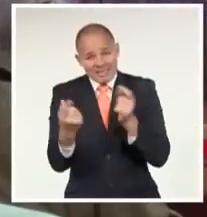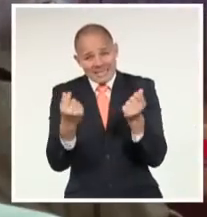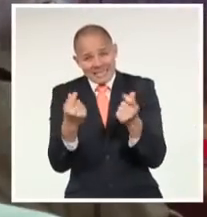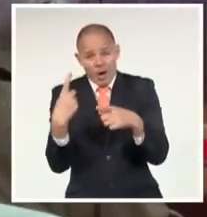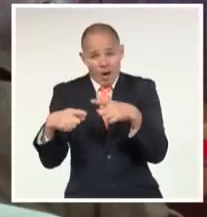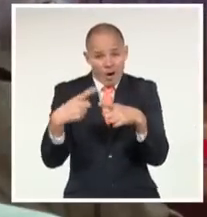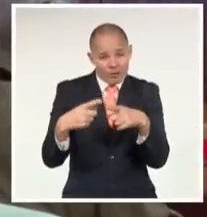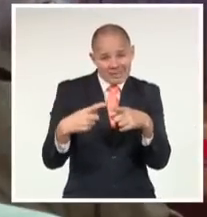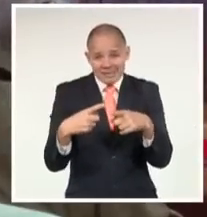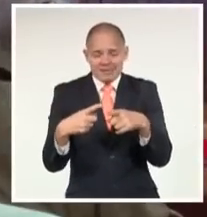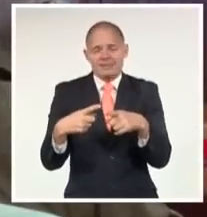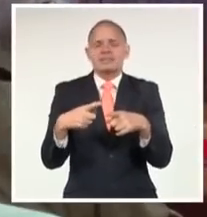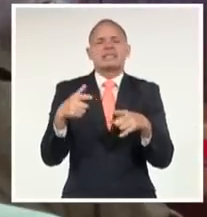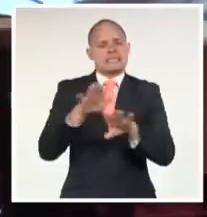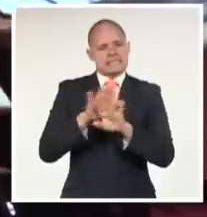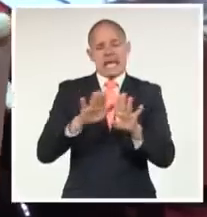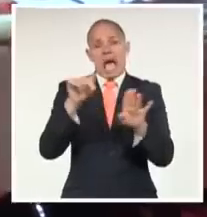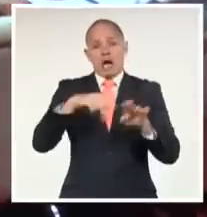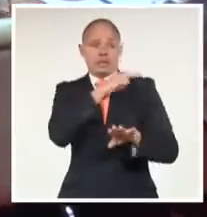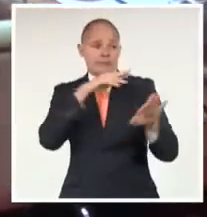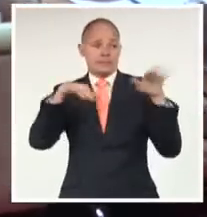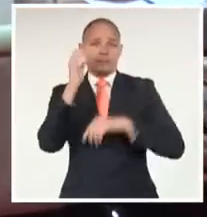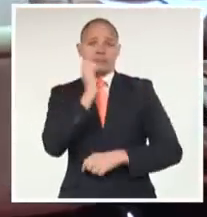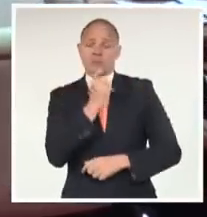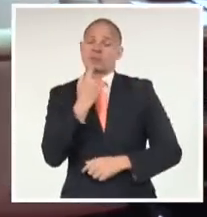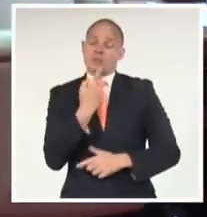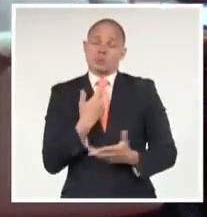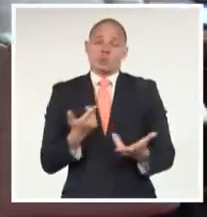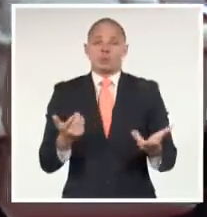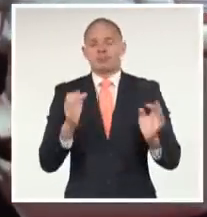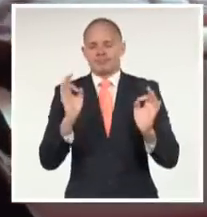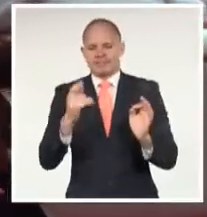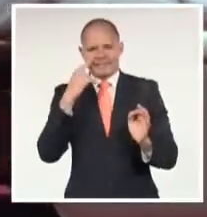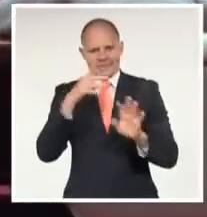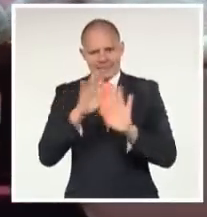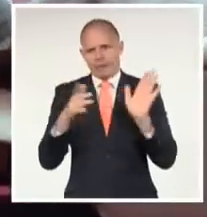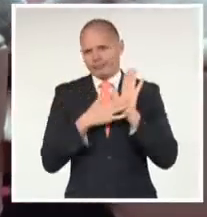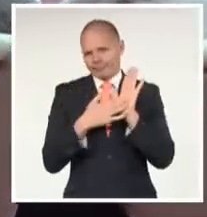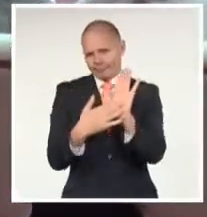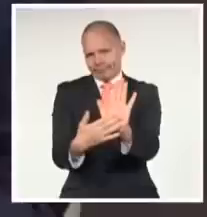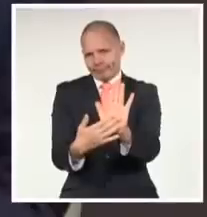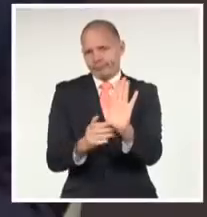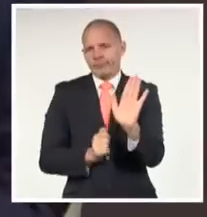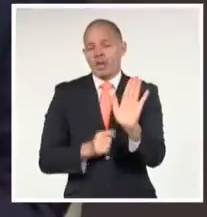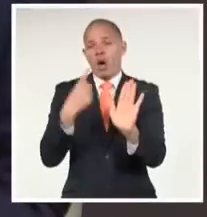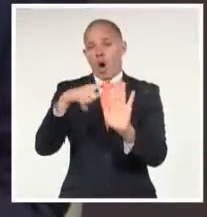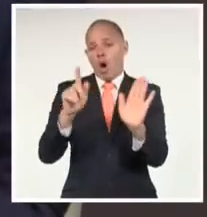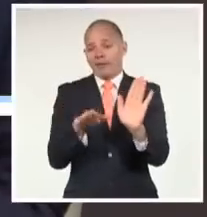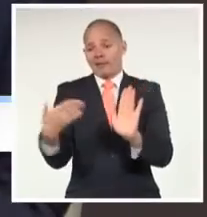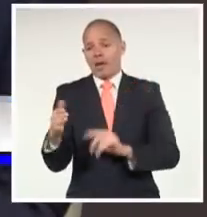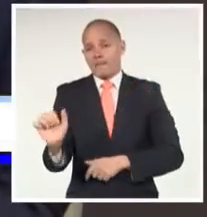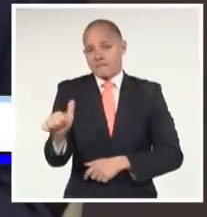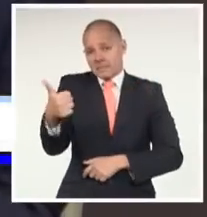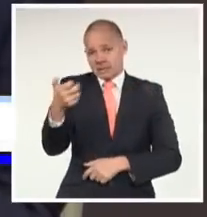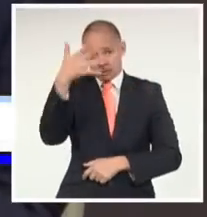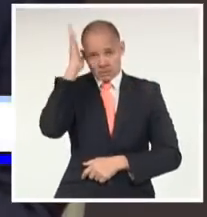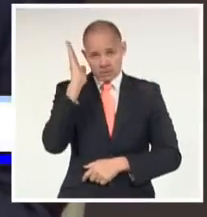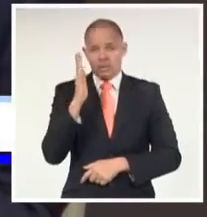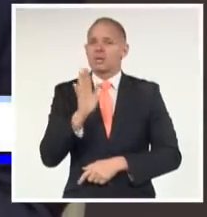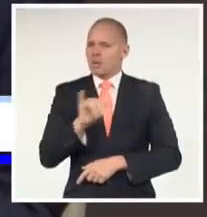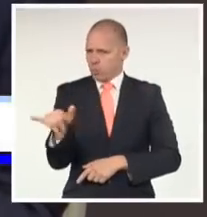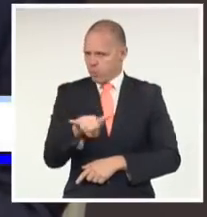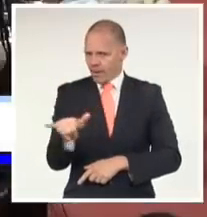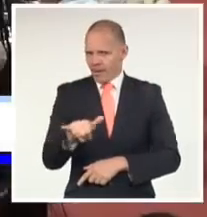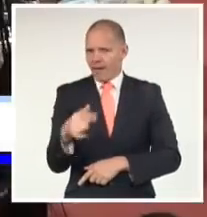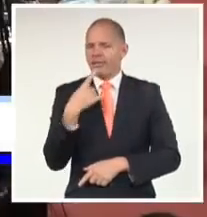del país, insistió el primer ministro Manuel Marrero Cruz al presentar el tema. El presidente de la República, Miguel Díaz-Canel